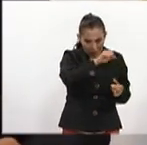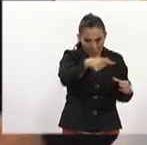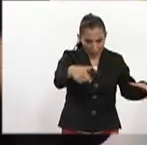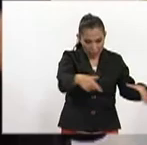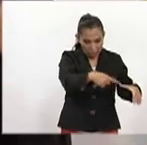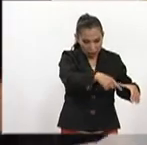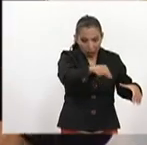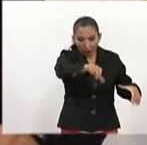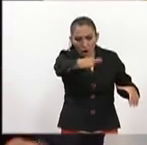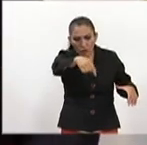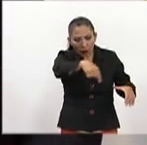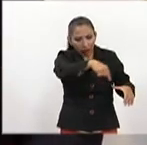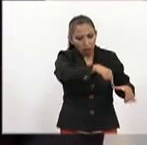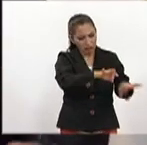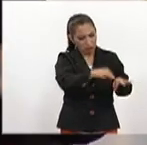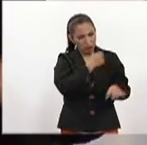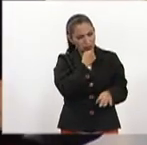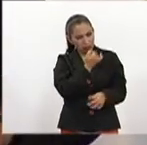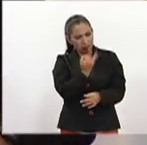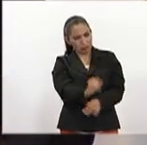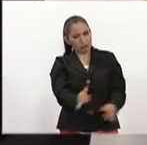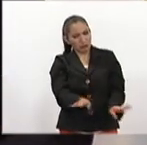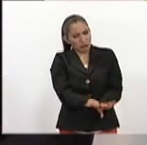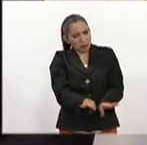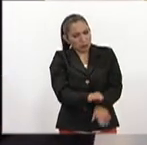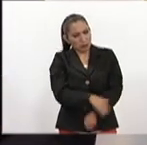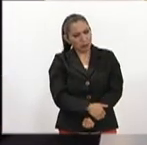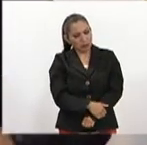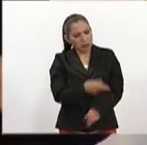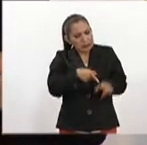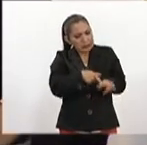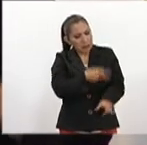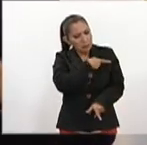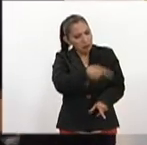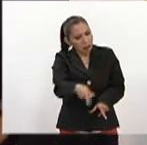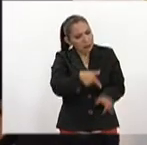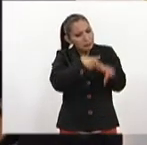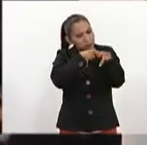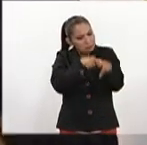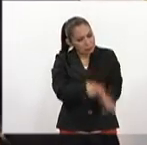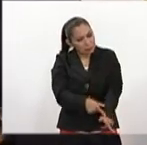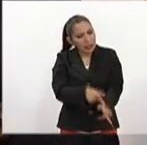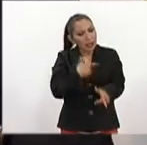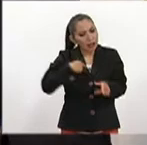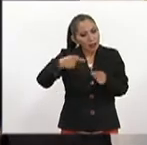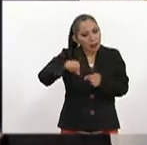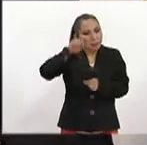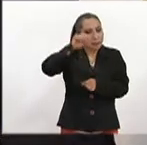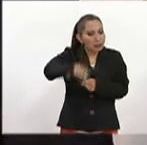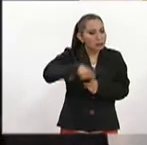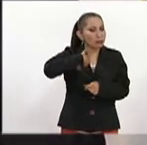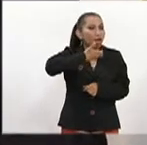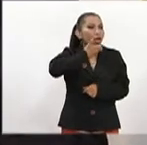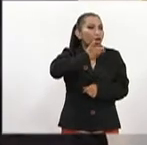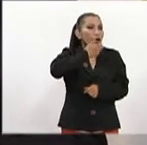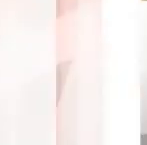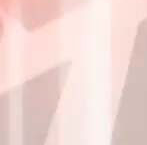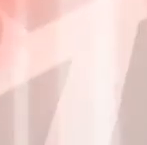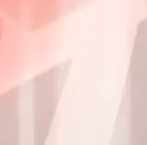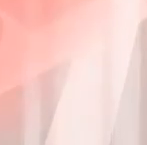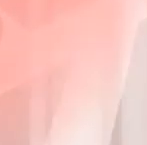región, sigue habiendo trabajo infantil y sigue habiendo condiciones de pobreza y sigue habiendo, por lo tanto, círculos viciosos muy graves.